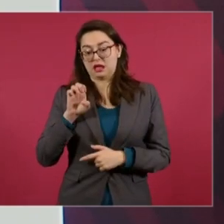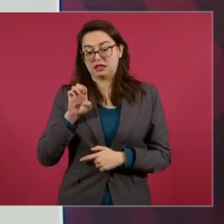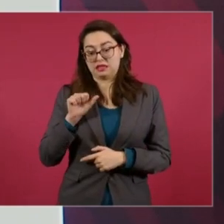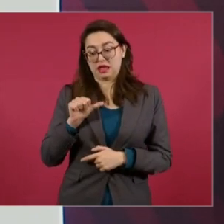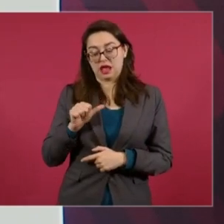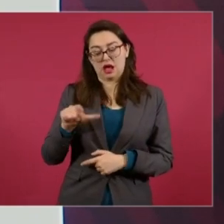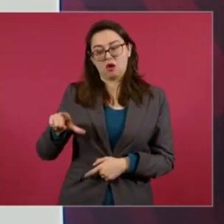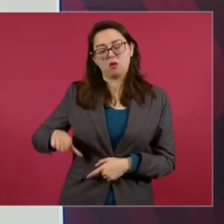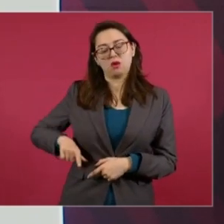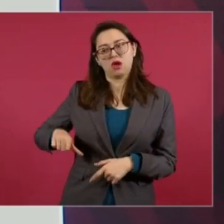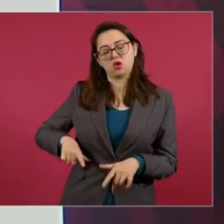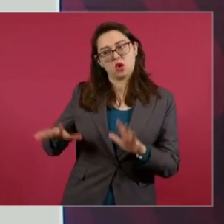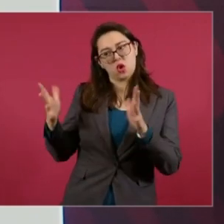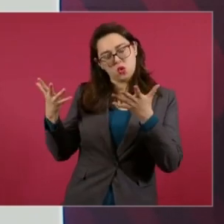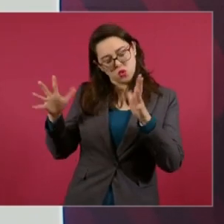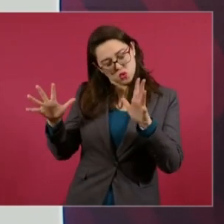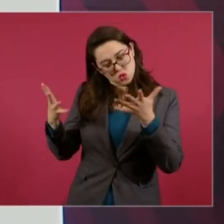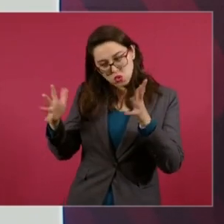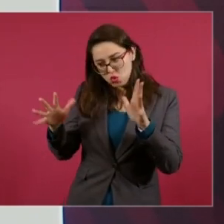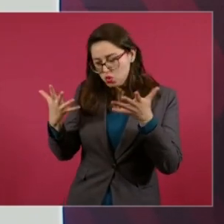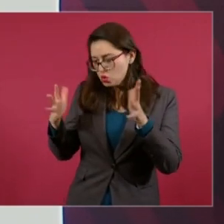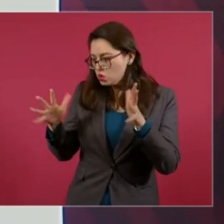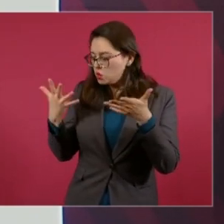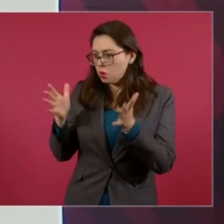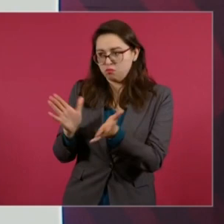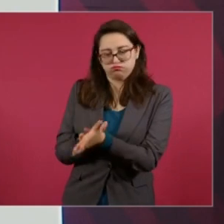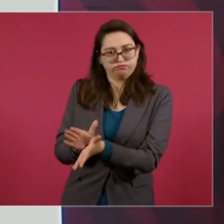el gobierno de Estados Unidos y en la DEA,